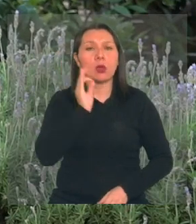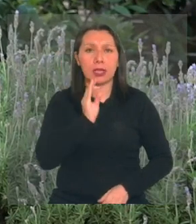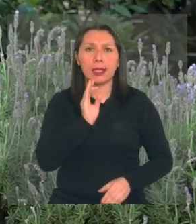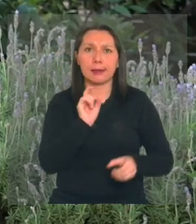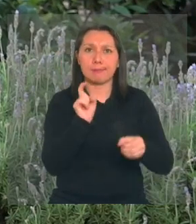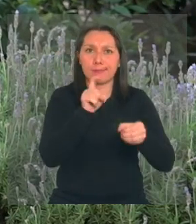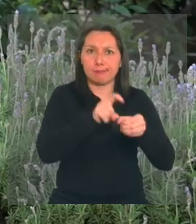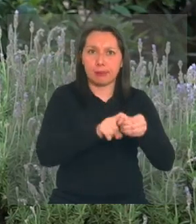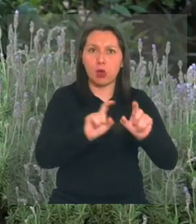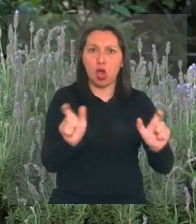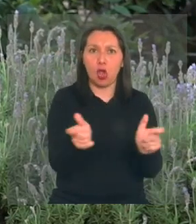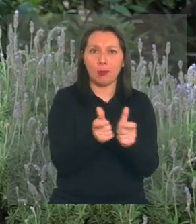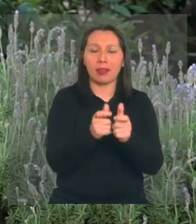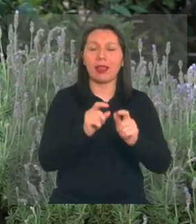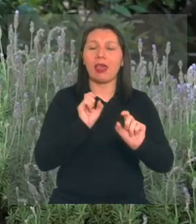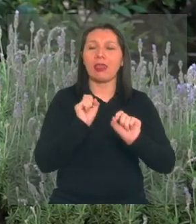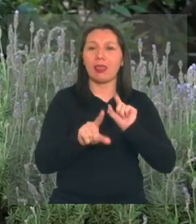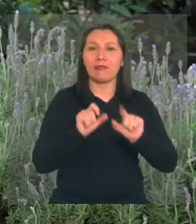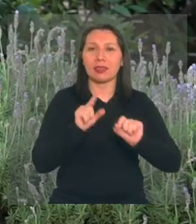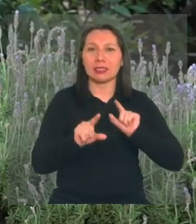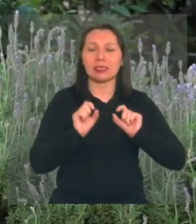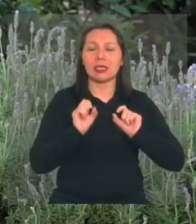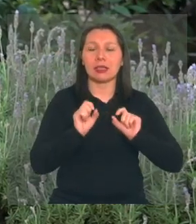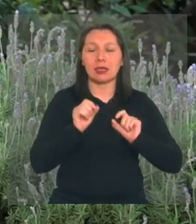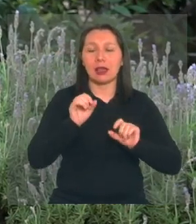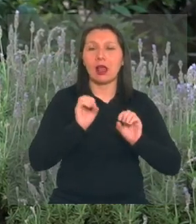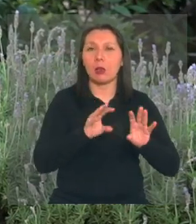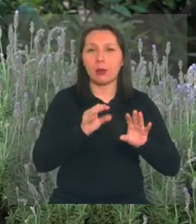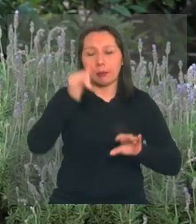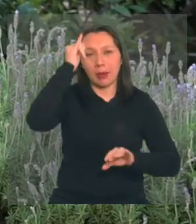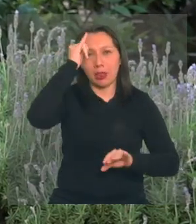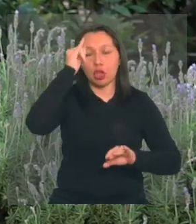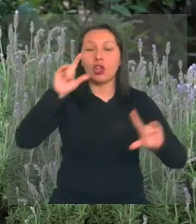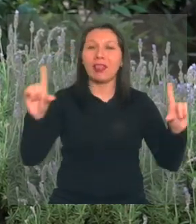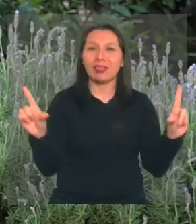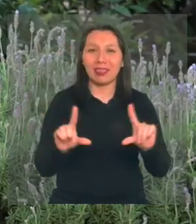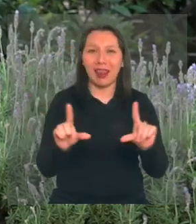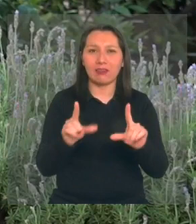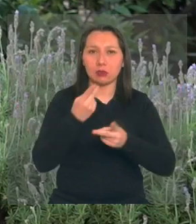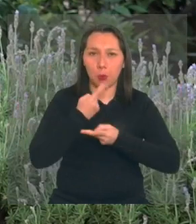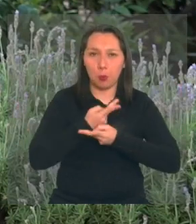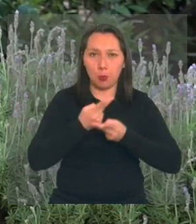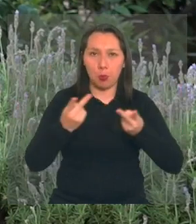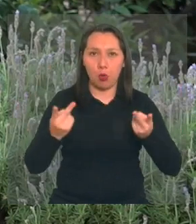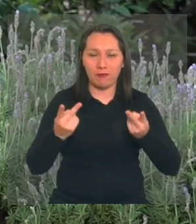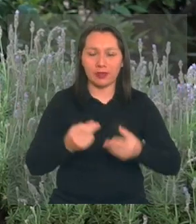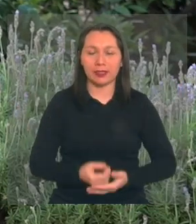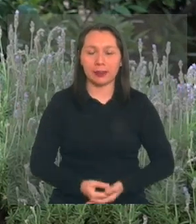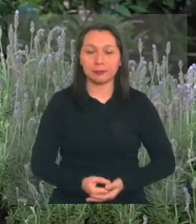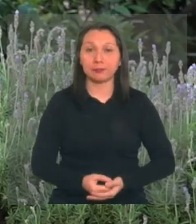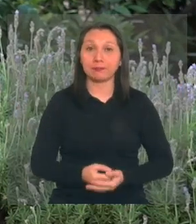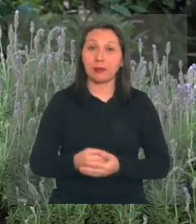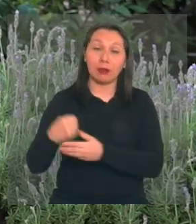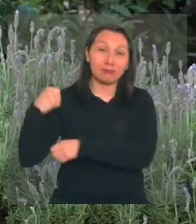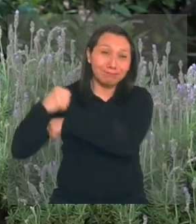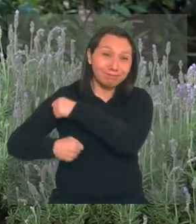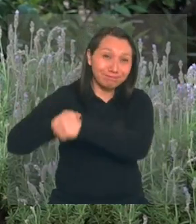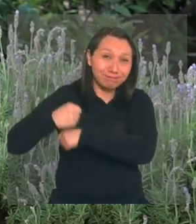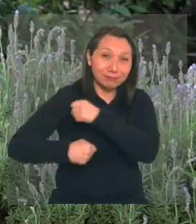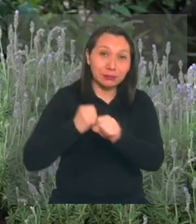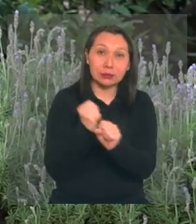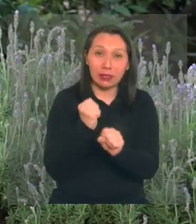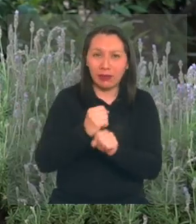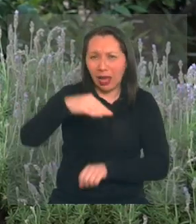activa del Comité de Defensa de la Educación, perdón, de la Televisión Pública. Esa trayectoria hoy día